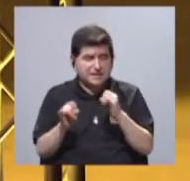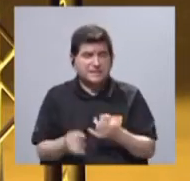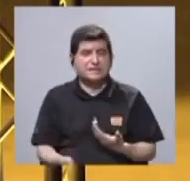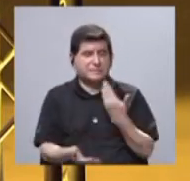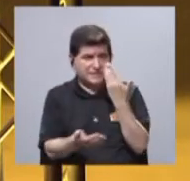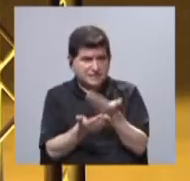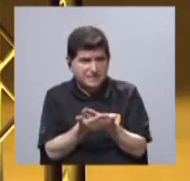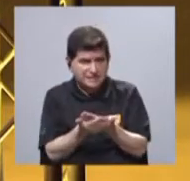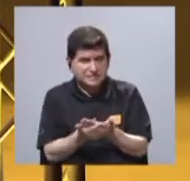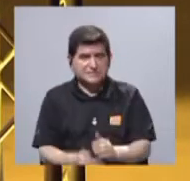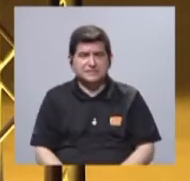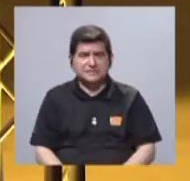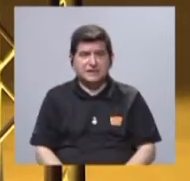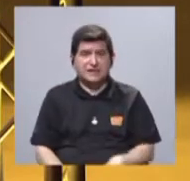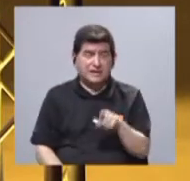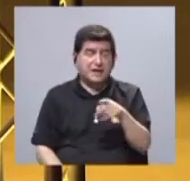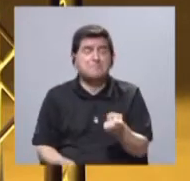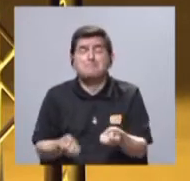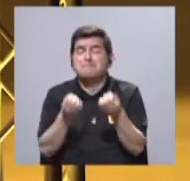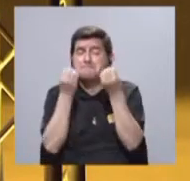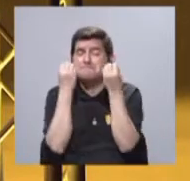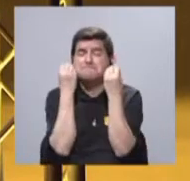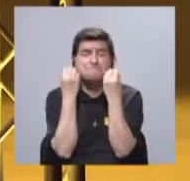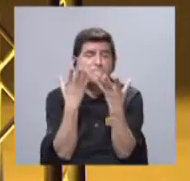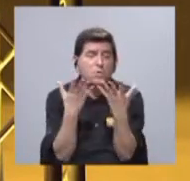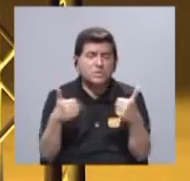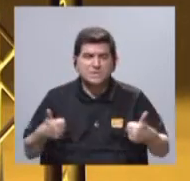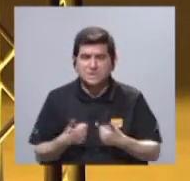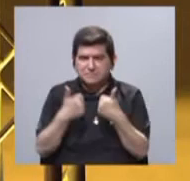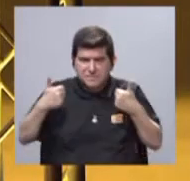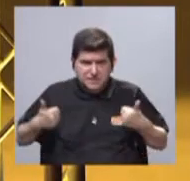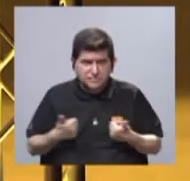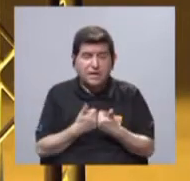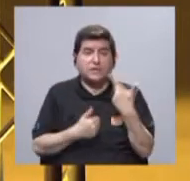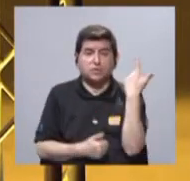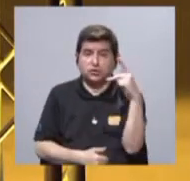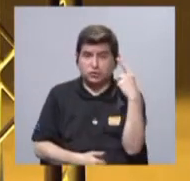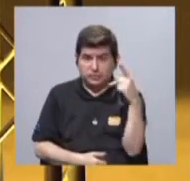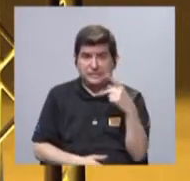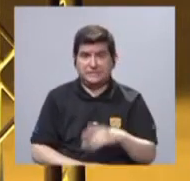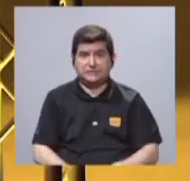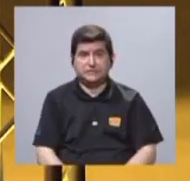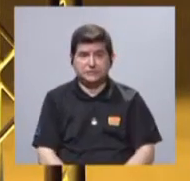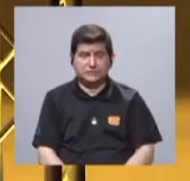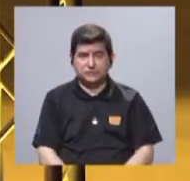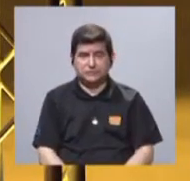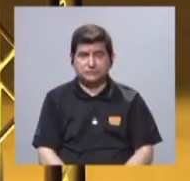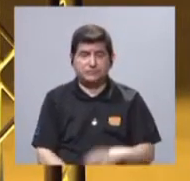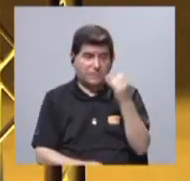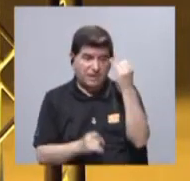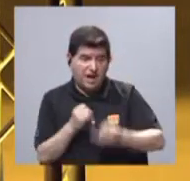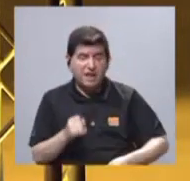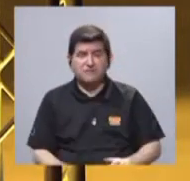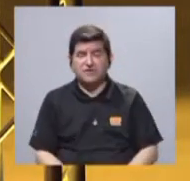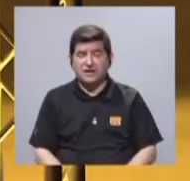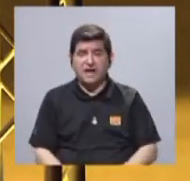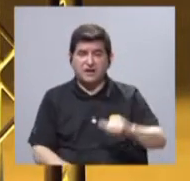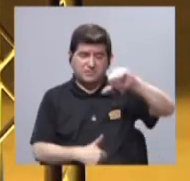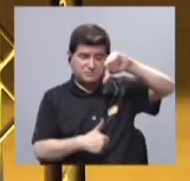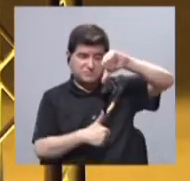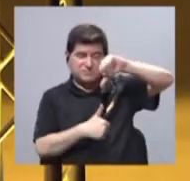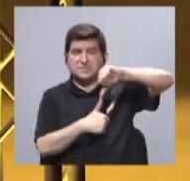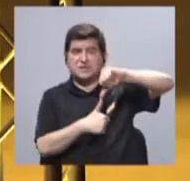vida de la independencia, ¿no? Que estuvo plagada de retos y de peligros,